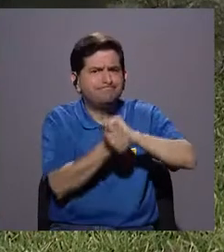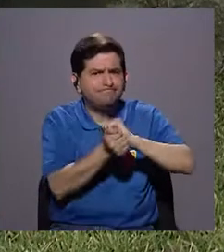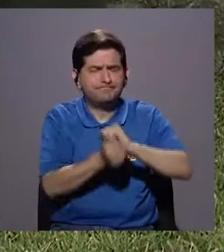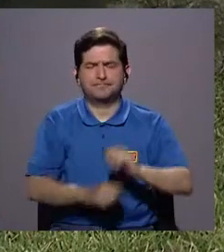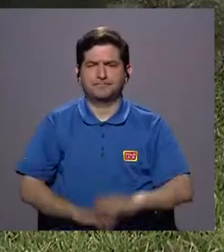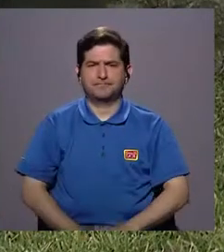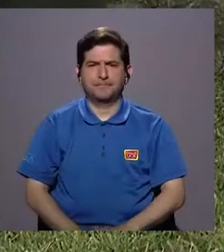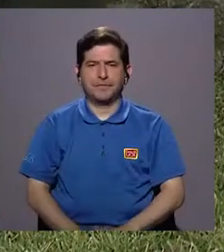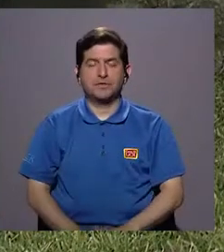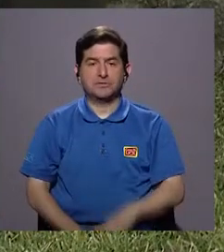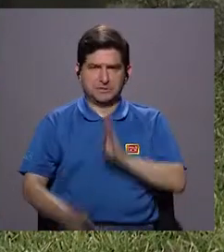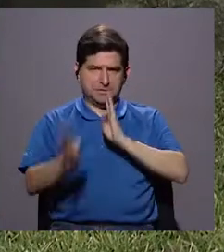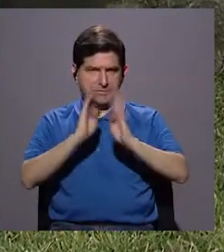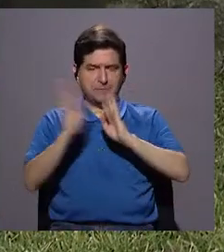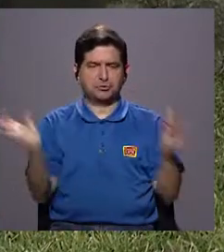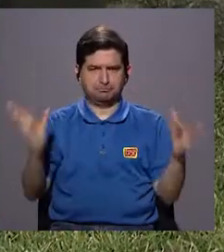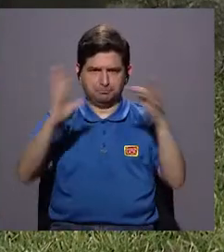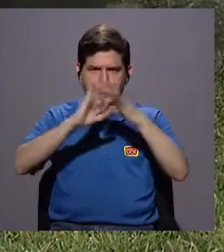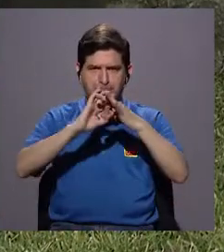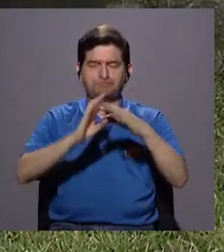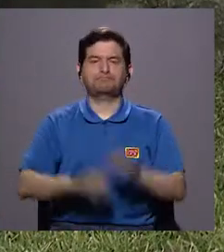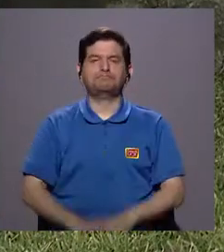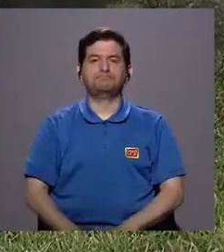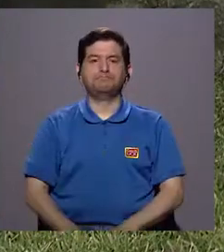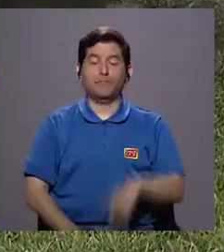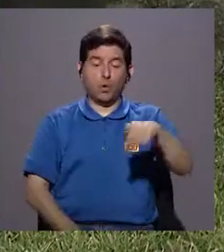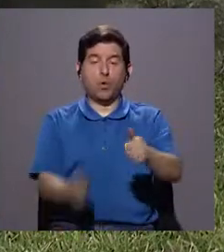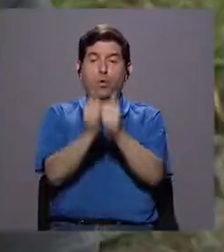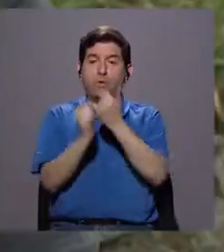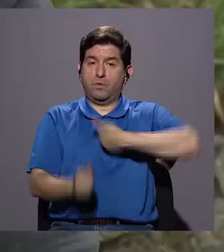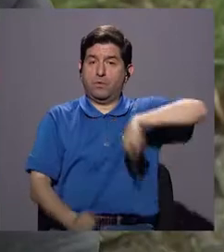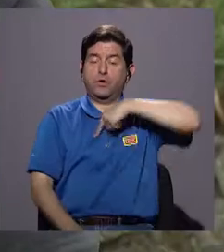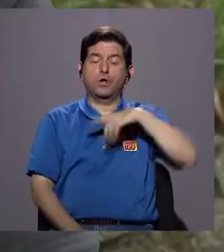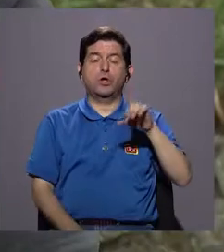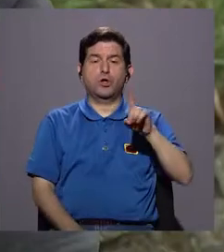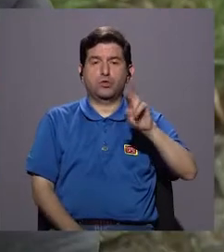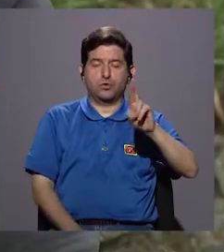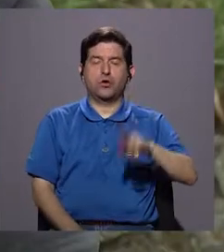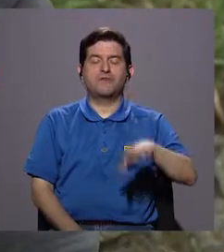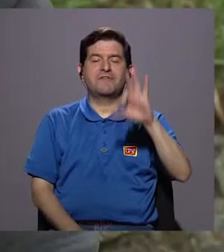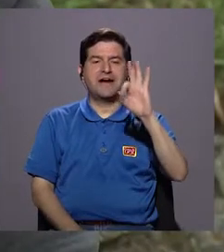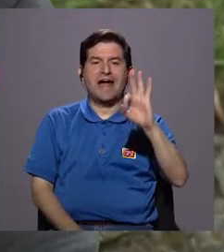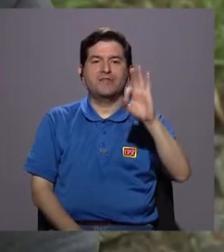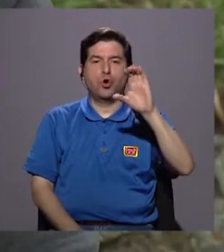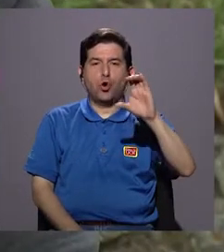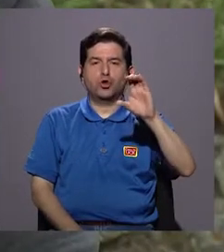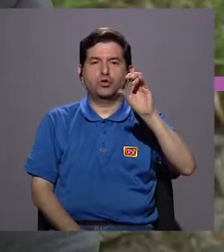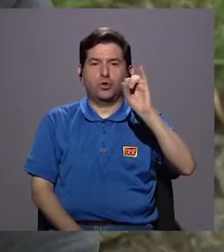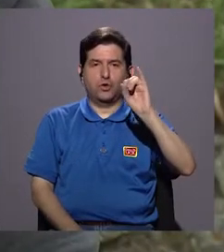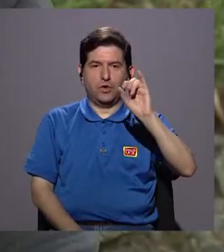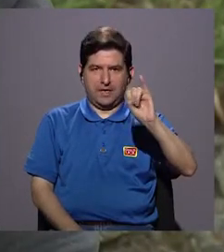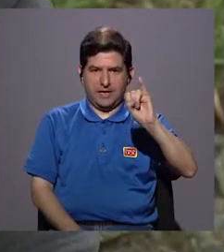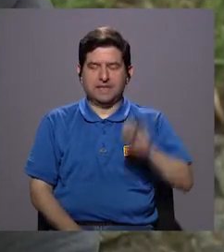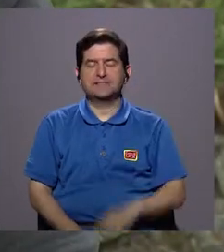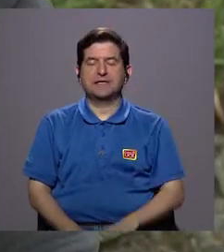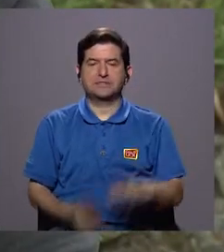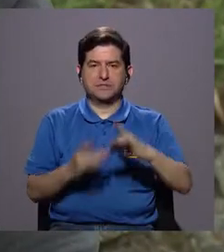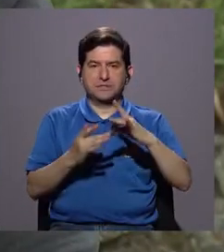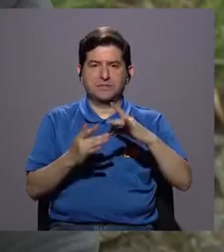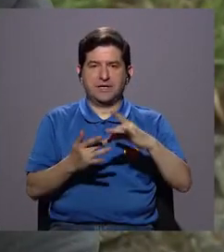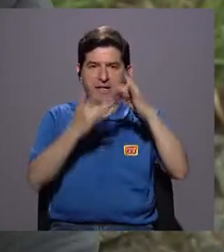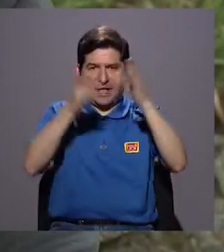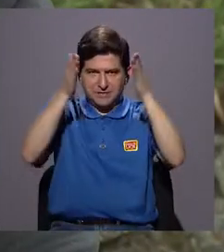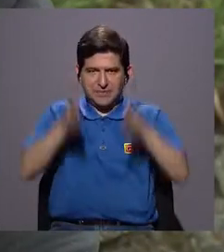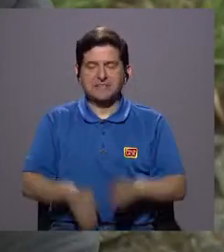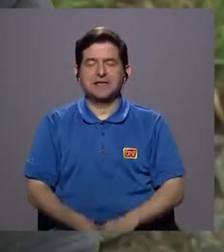a conversar al respecto. Para ello nos acompaña el doctor Fernando Coto Iglesias. Él es médico especialista en